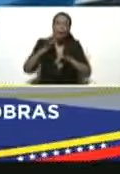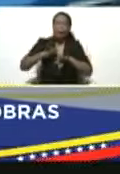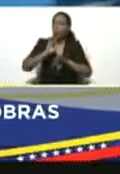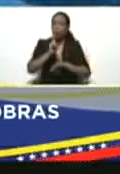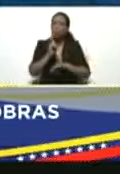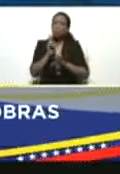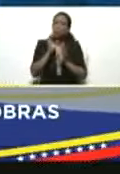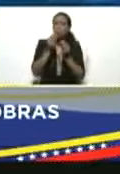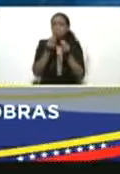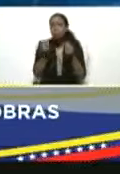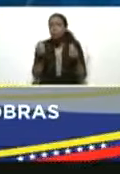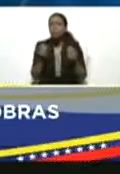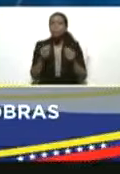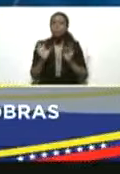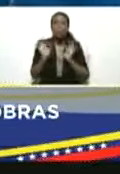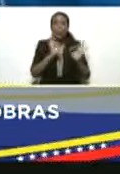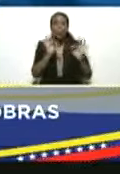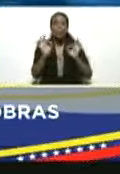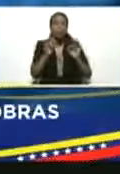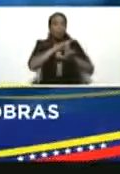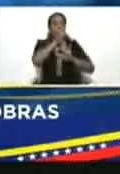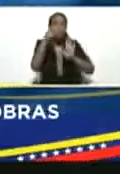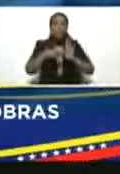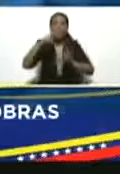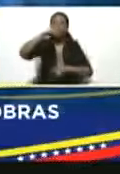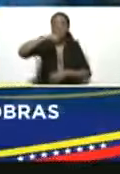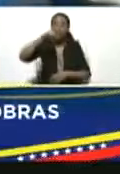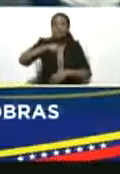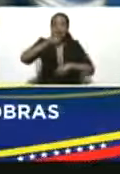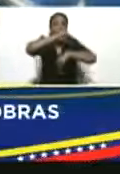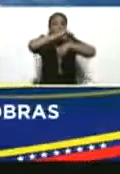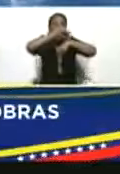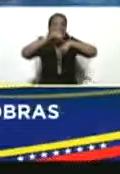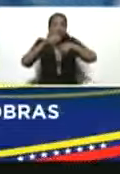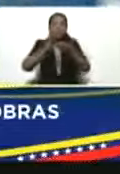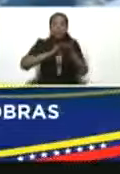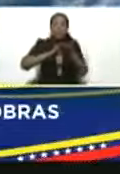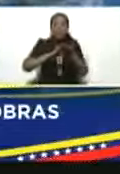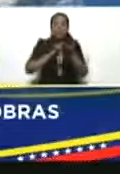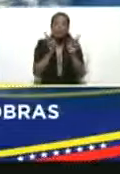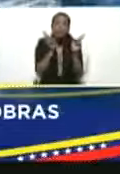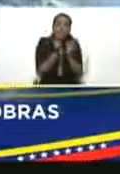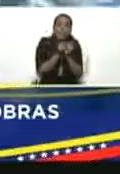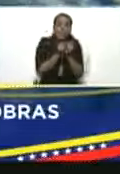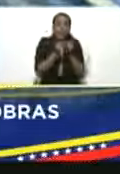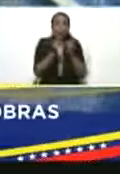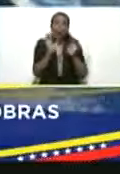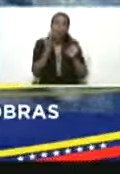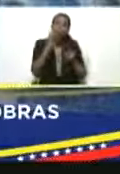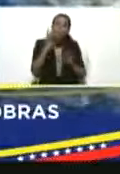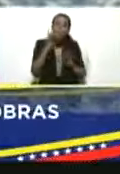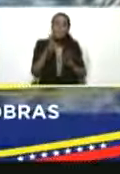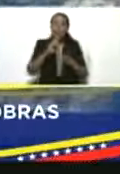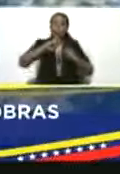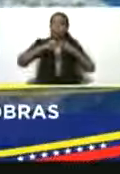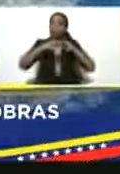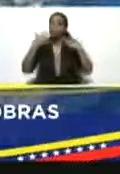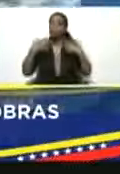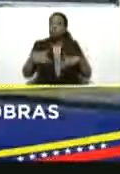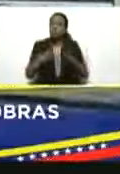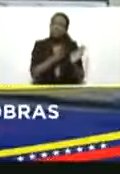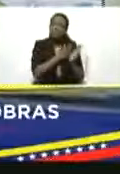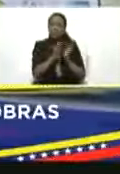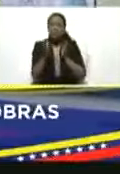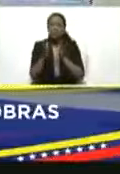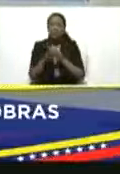está dado total todo el equipamiento necesario para resolver cirugía de baja y mediana complejidad Ahora hay